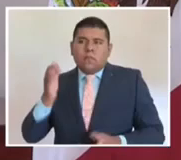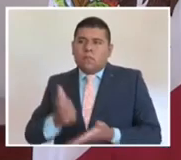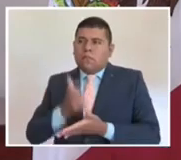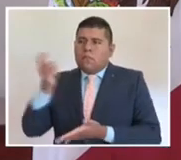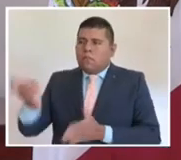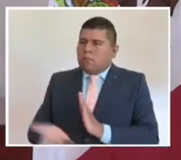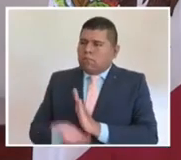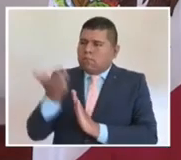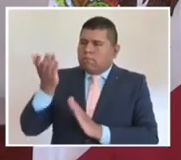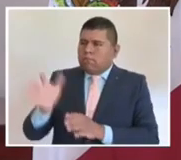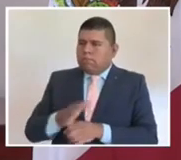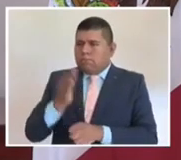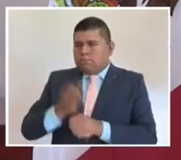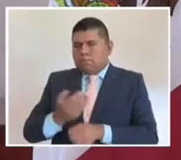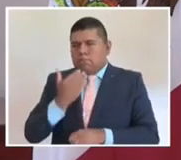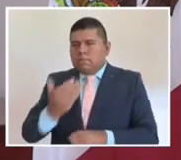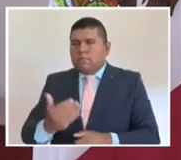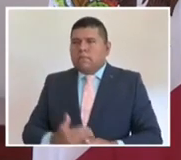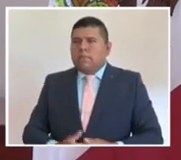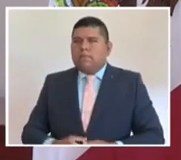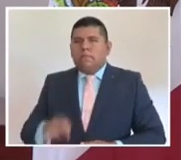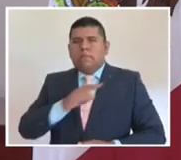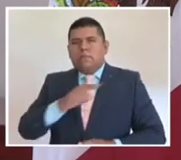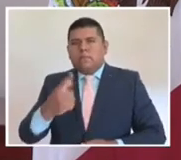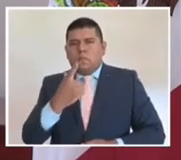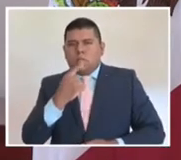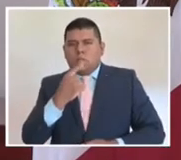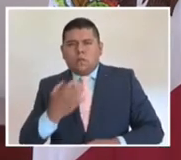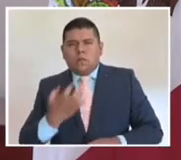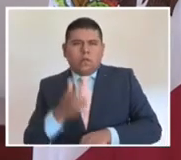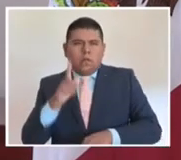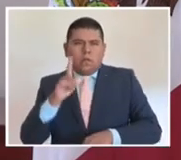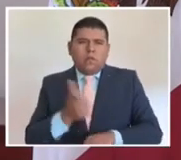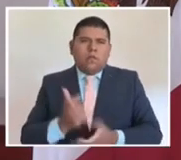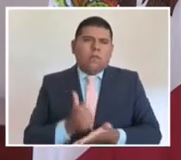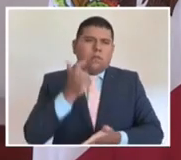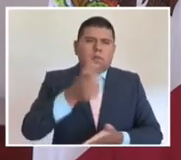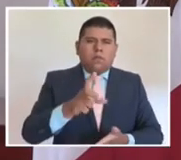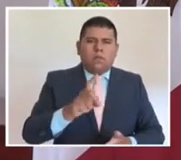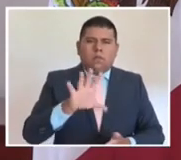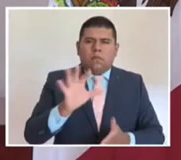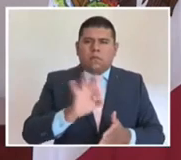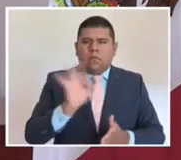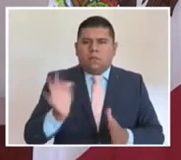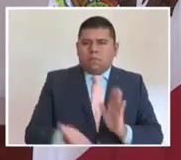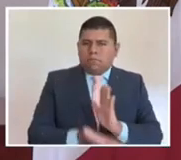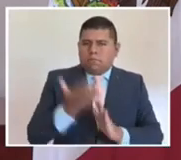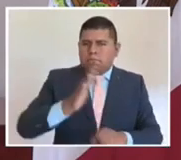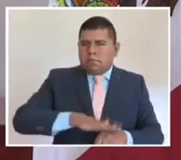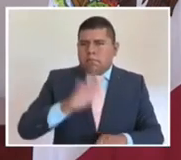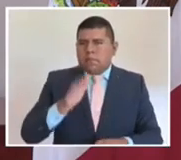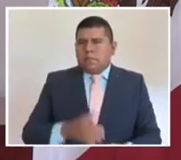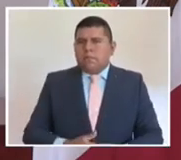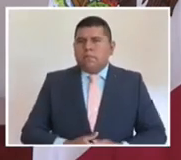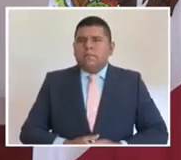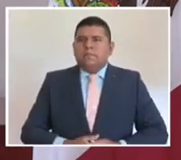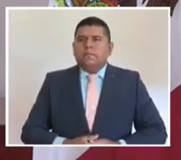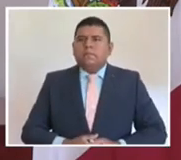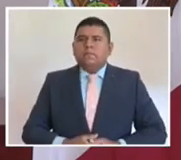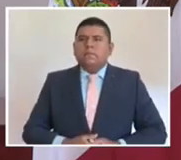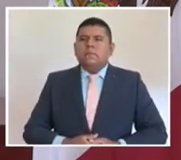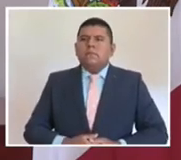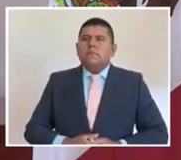la fiscalía que ganan de manera digna los policías estatales ganan un treinta y cinco por ciento más